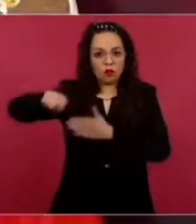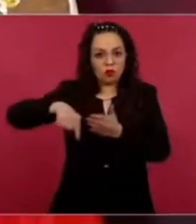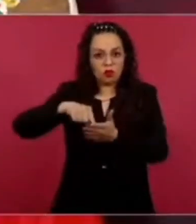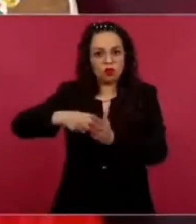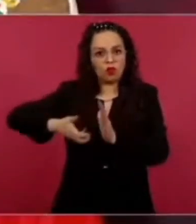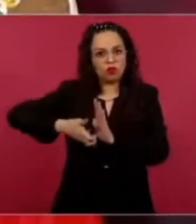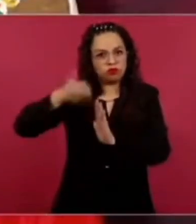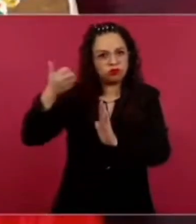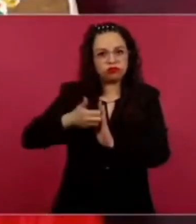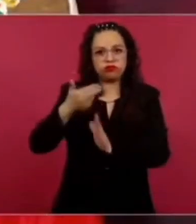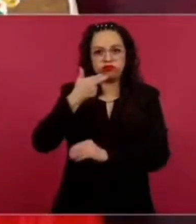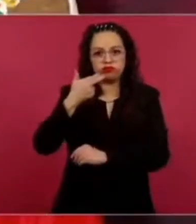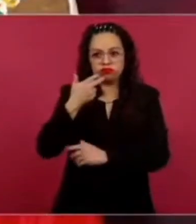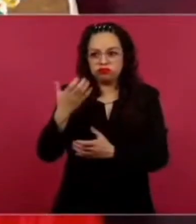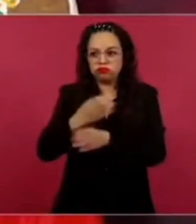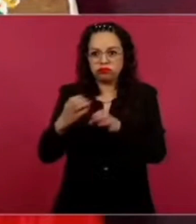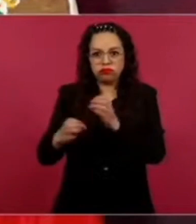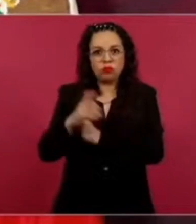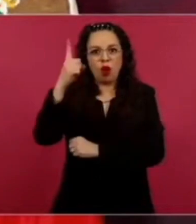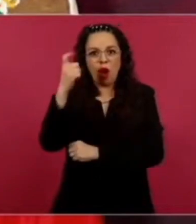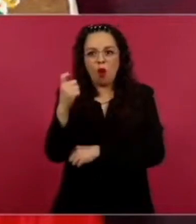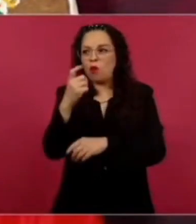poner orden en eso